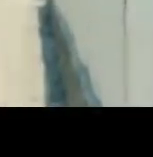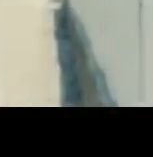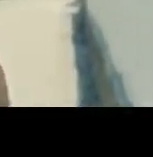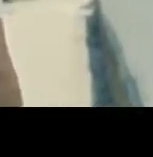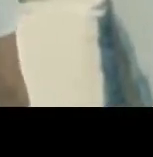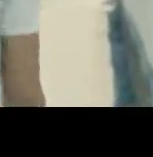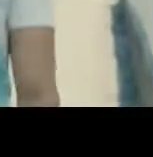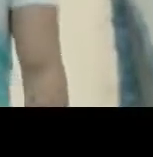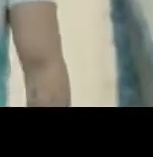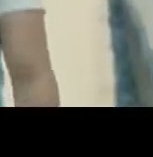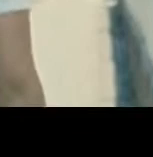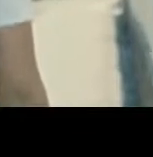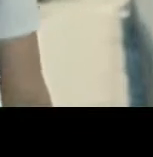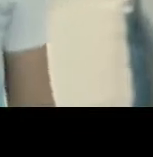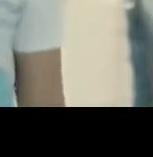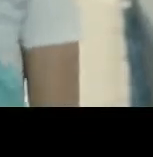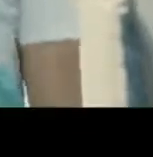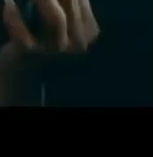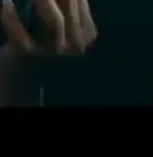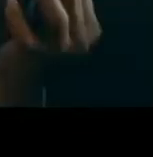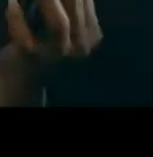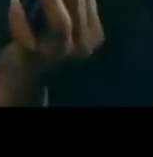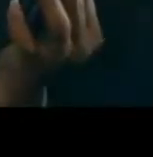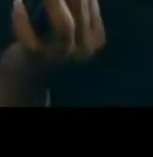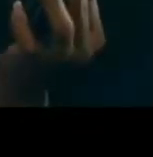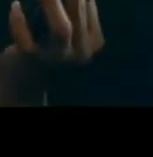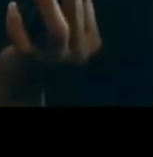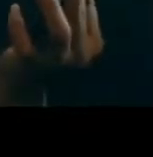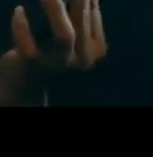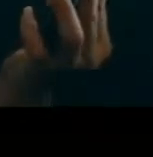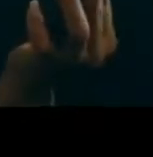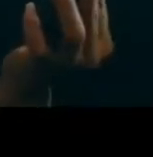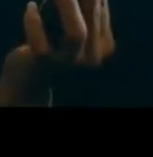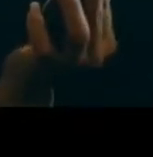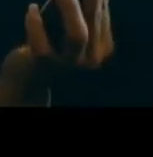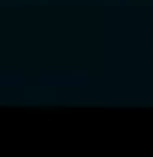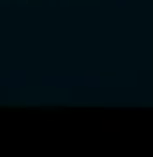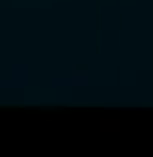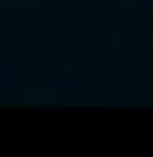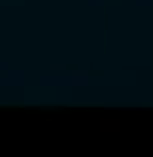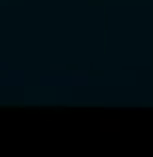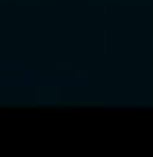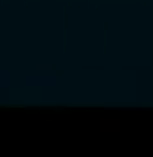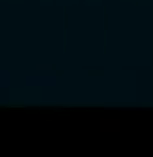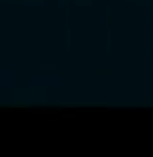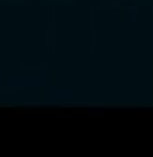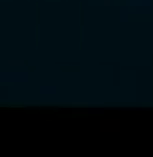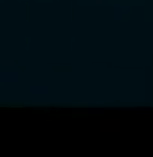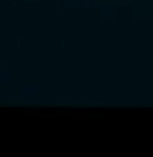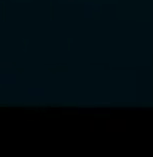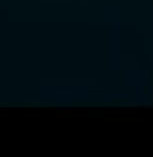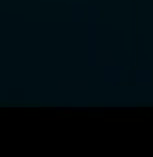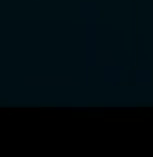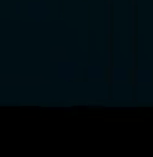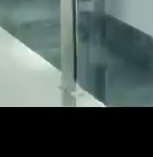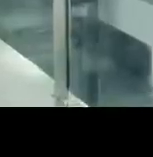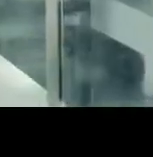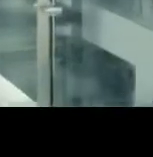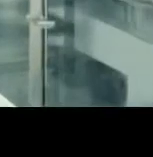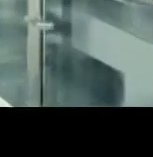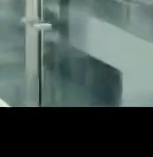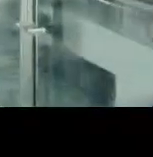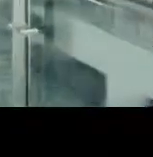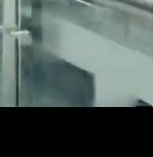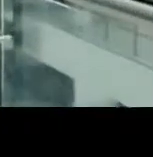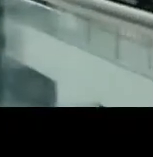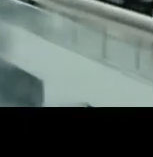Todos quieren tener mi plan. ¿Y cómo no quererlo? Desde que me cambié de plan, nunca más volví a decirle a mi amiga: me quedé sin minutos, llámame tú.